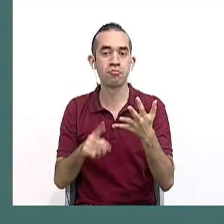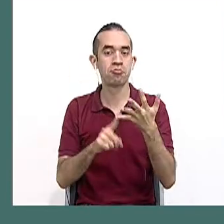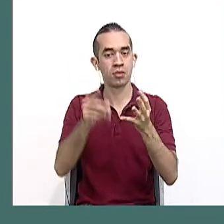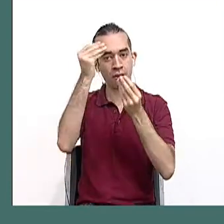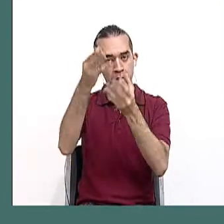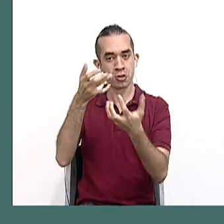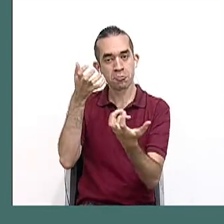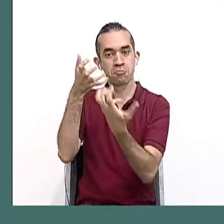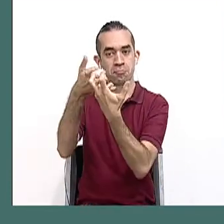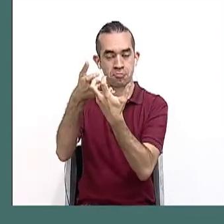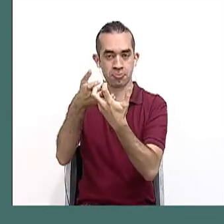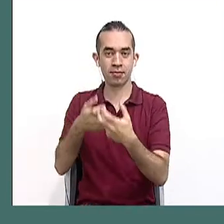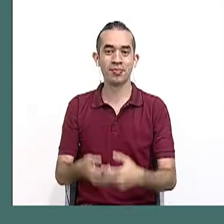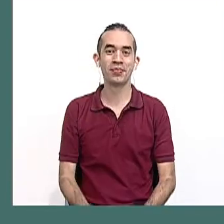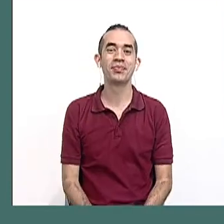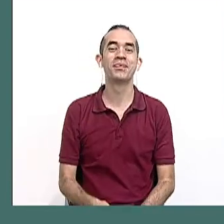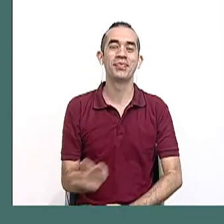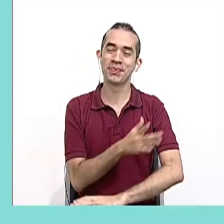pertinente.